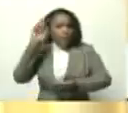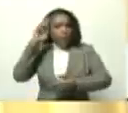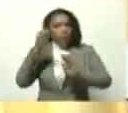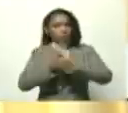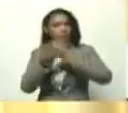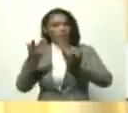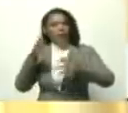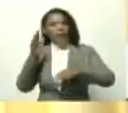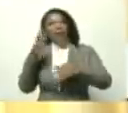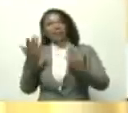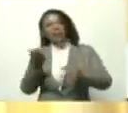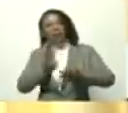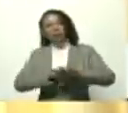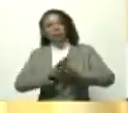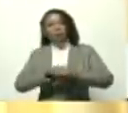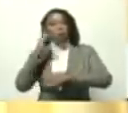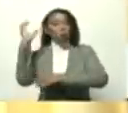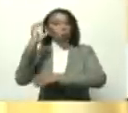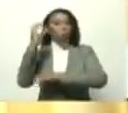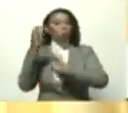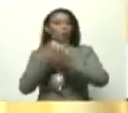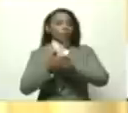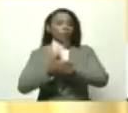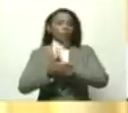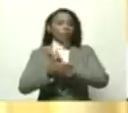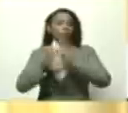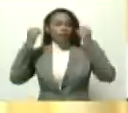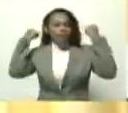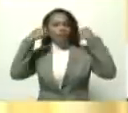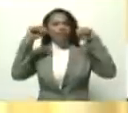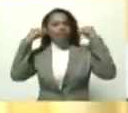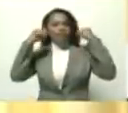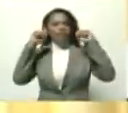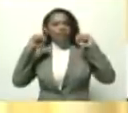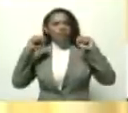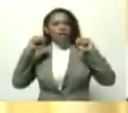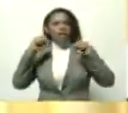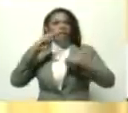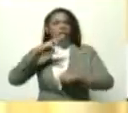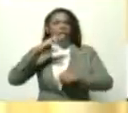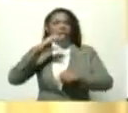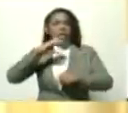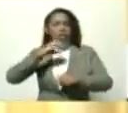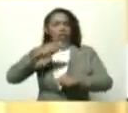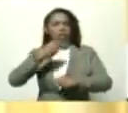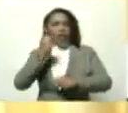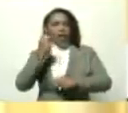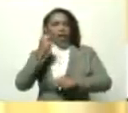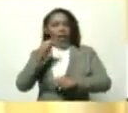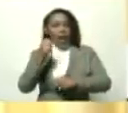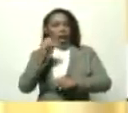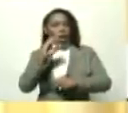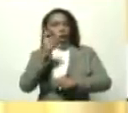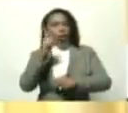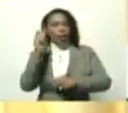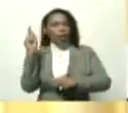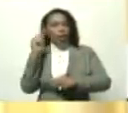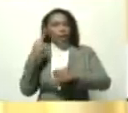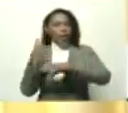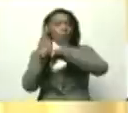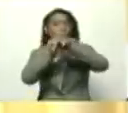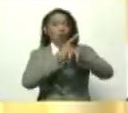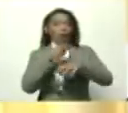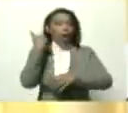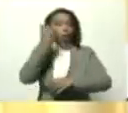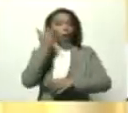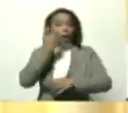qué parte de Colombia han sido entrenados ellos. En Chinacota fueron los de los drones y el magnicidio, en La Guajira